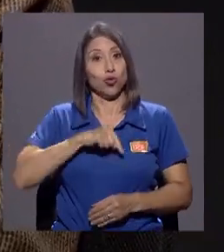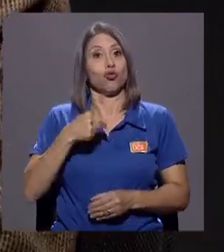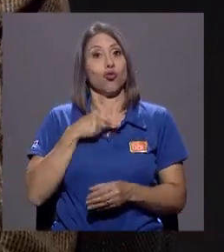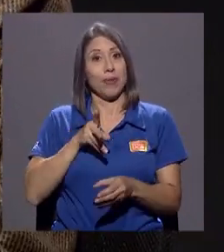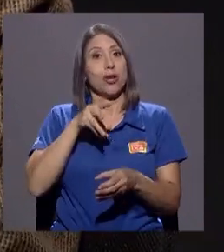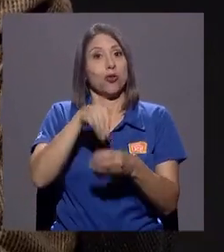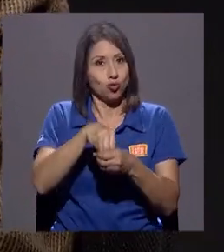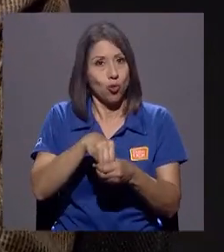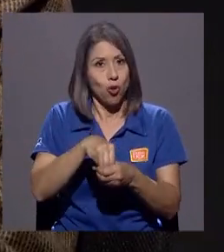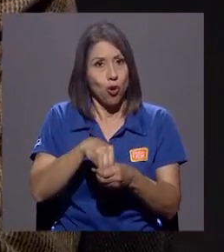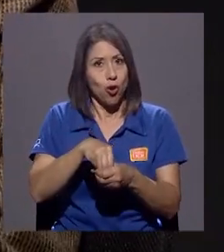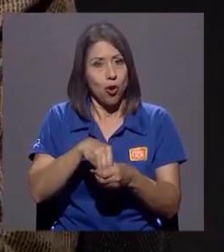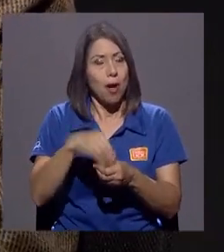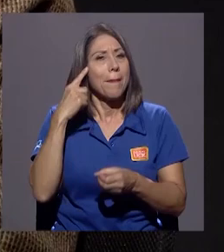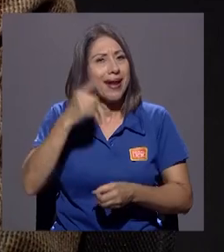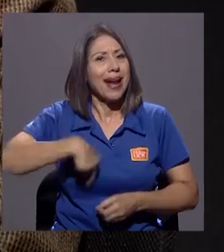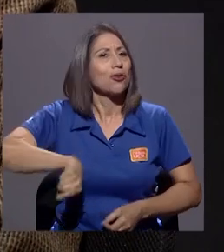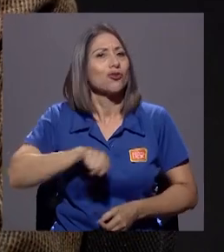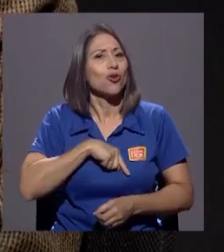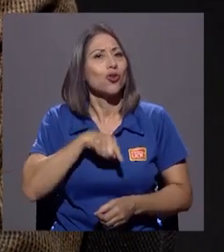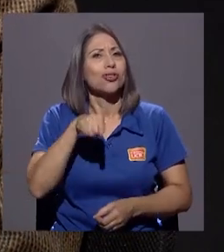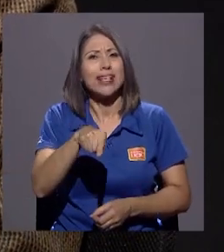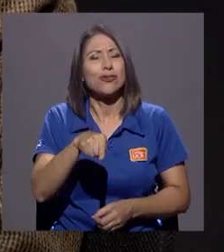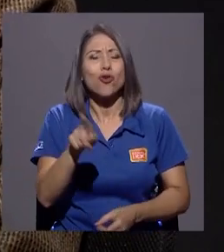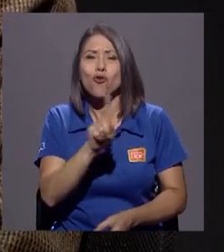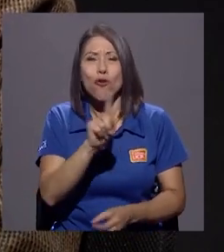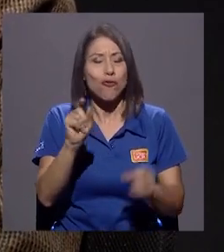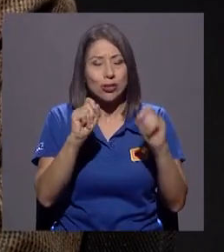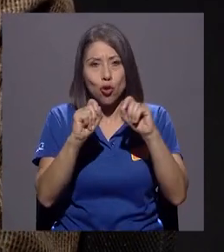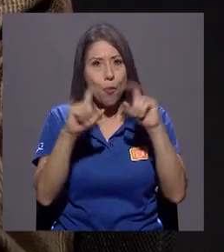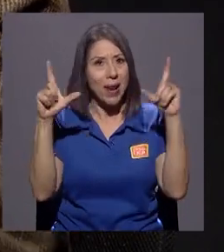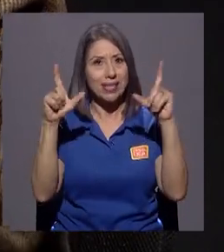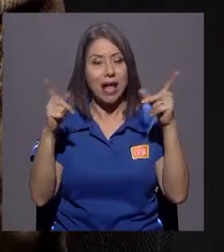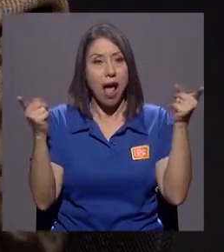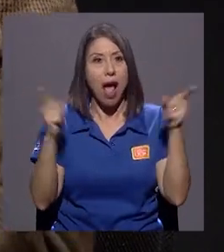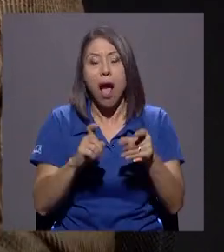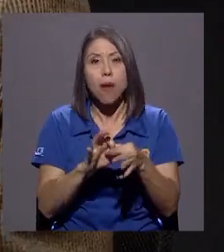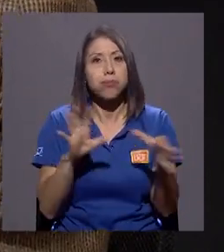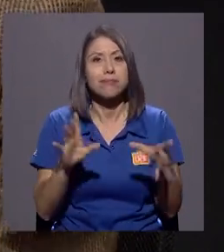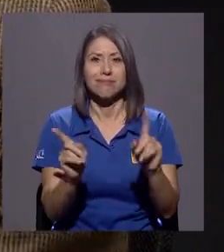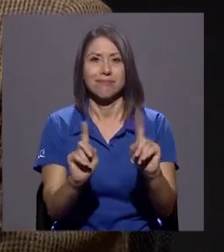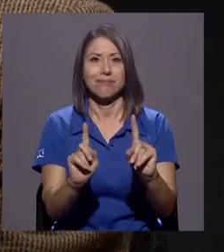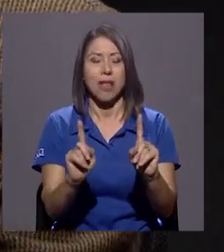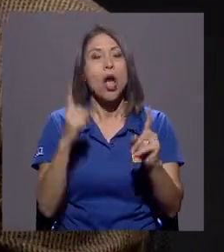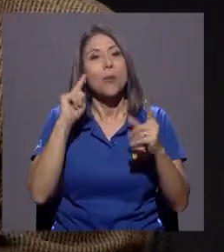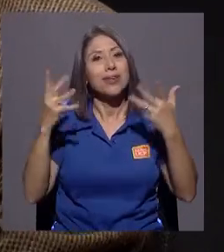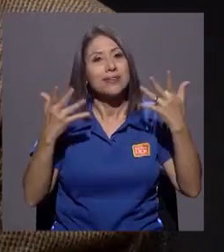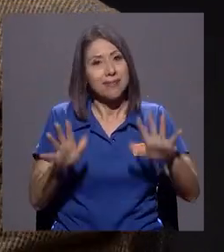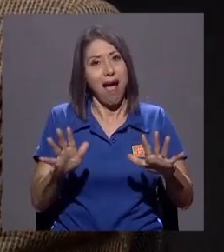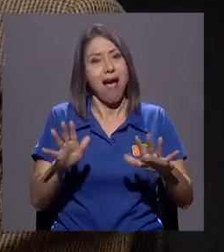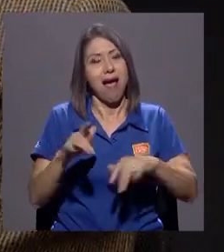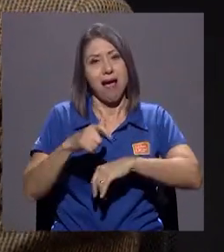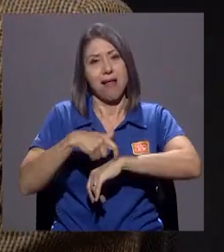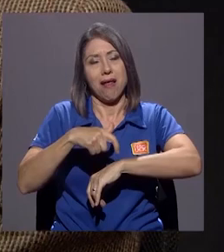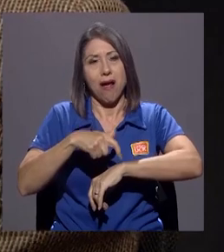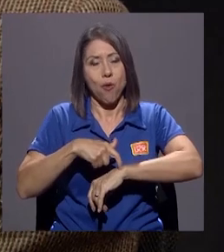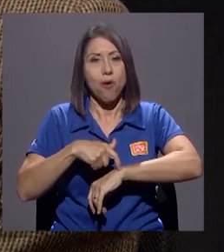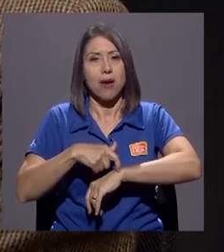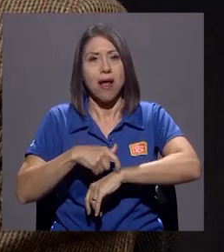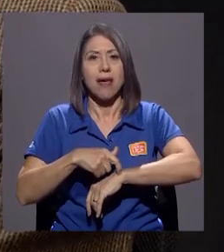no fue una sorpresa no fue una sorpresa porque ya a la hora de conformar su su